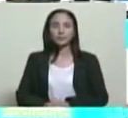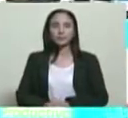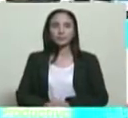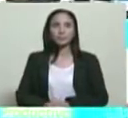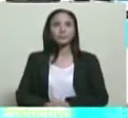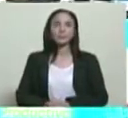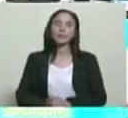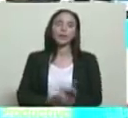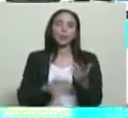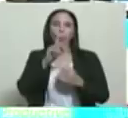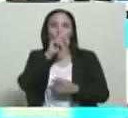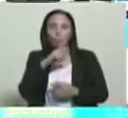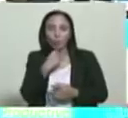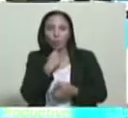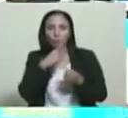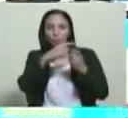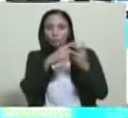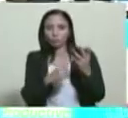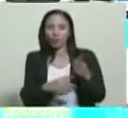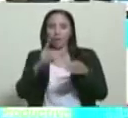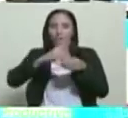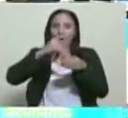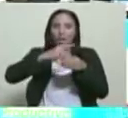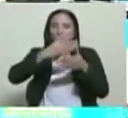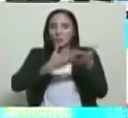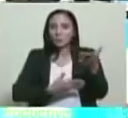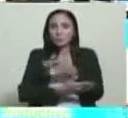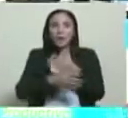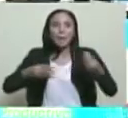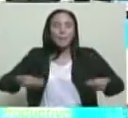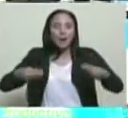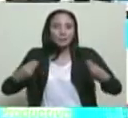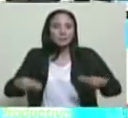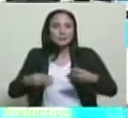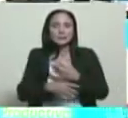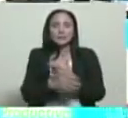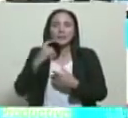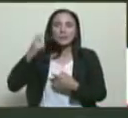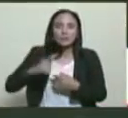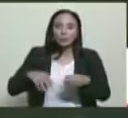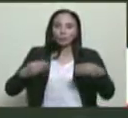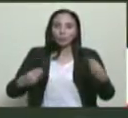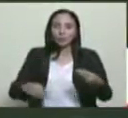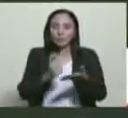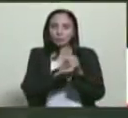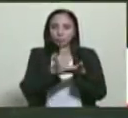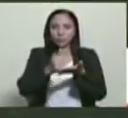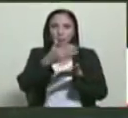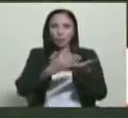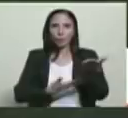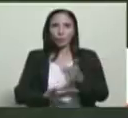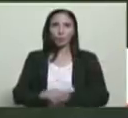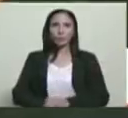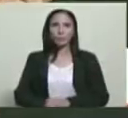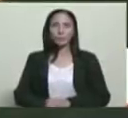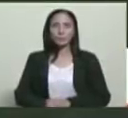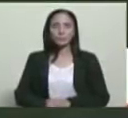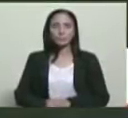Código para el insumo. Necesito la base para el plástico. Me tiene que llegar código. Metí